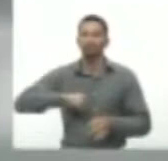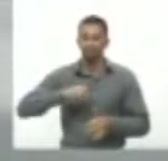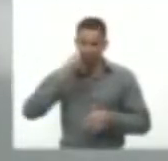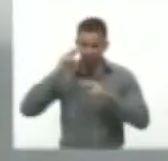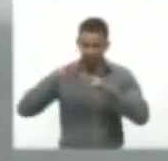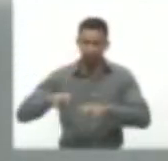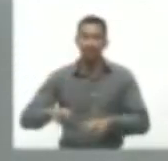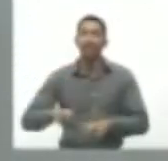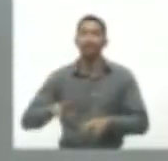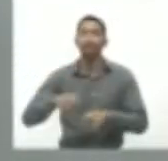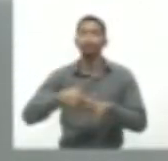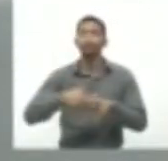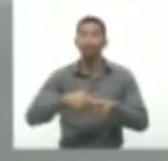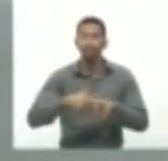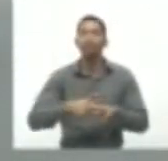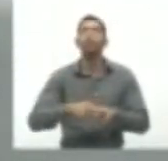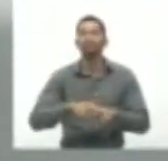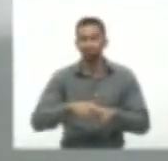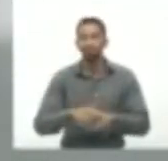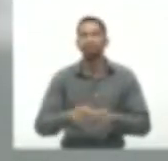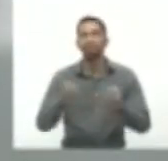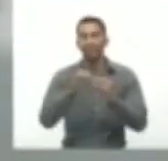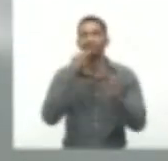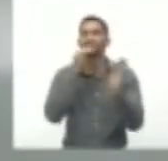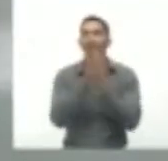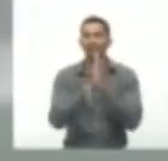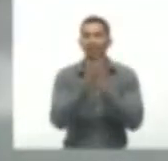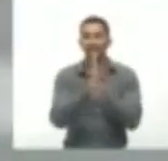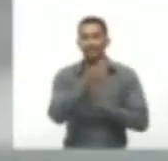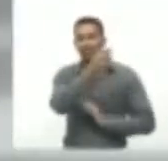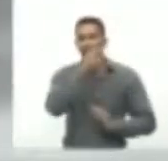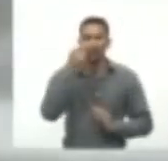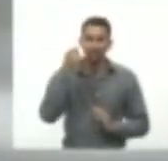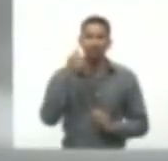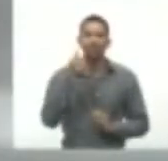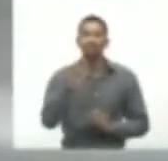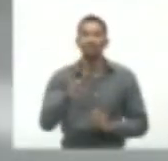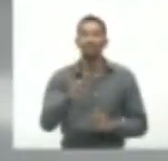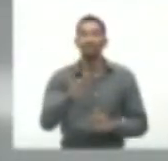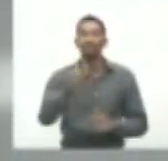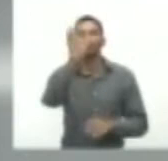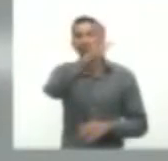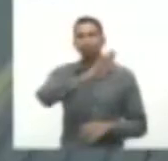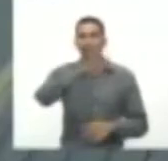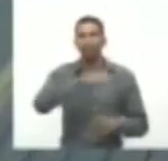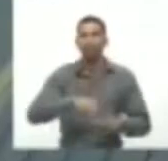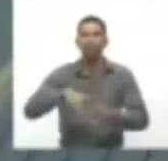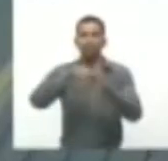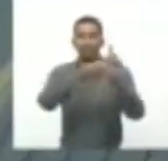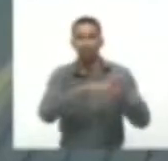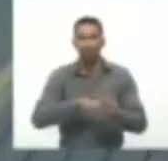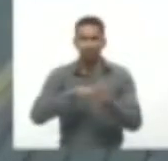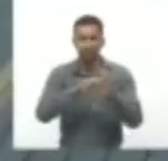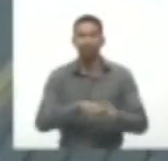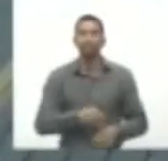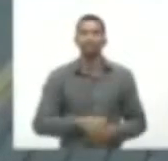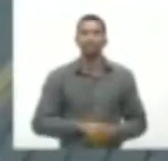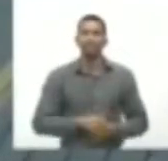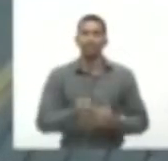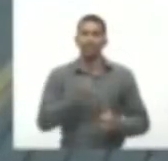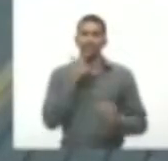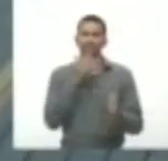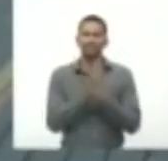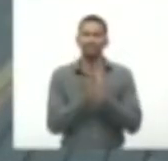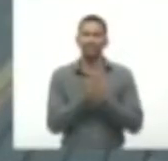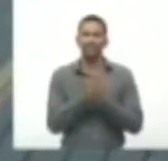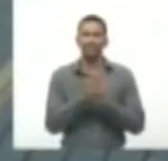las próximas horas las autoridades entreguen más detalles del duro golpe a narcotraficantes que delinquen en el departamento de La Guajira. La información desde Riohacha,